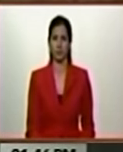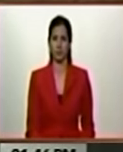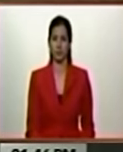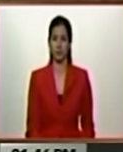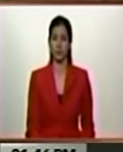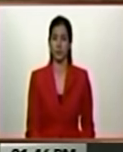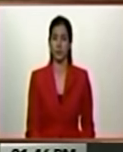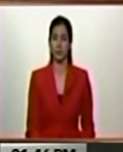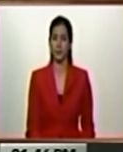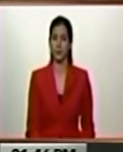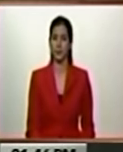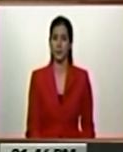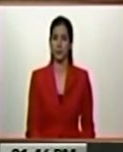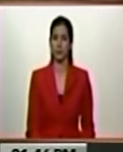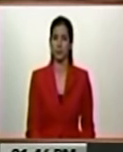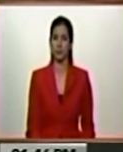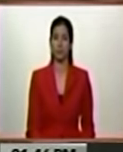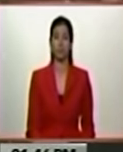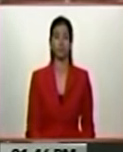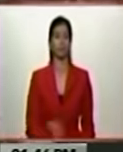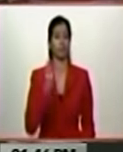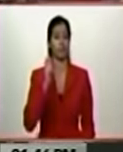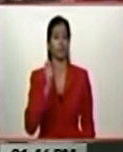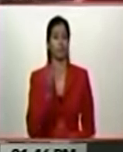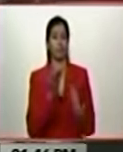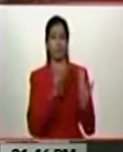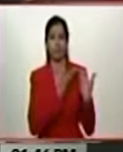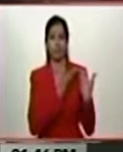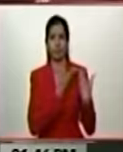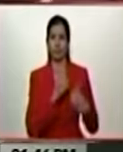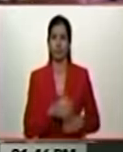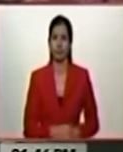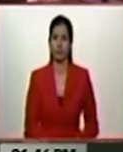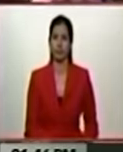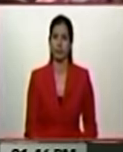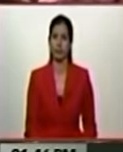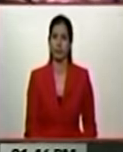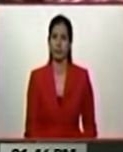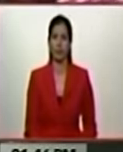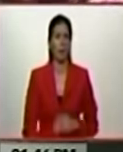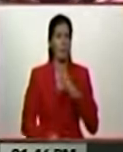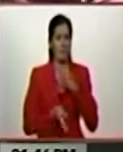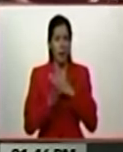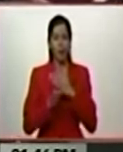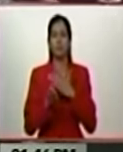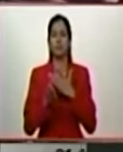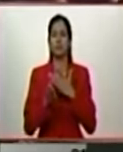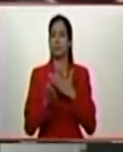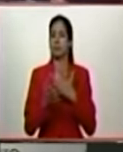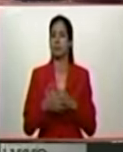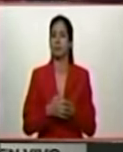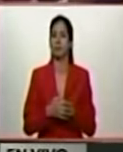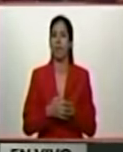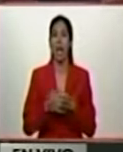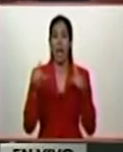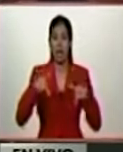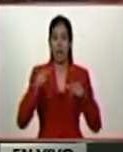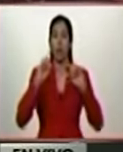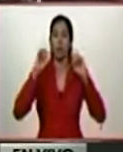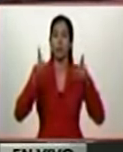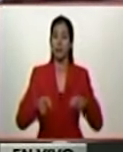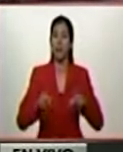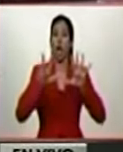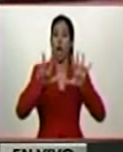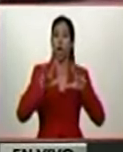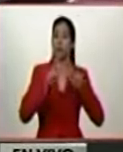Desarrollar la tarea que nosotros estamos. Vamos a desarrollar la autopista,